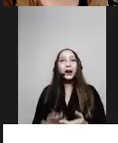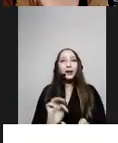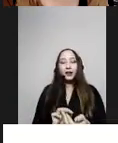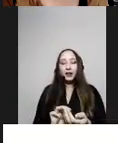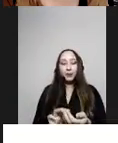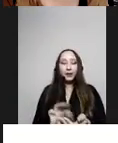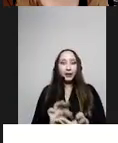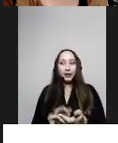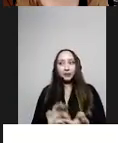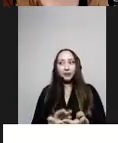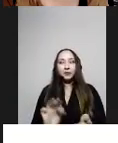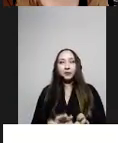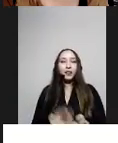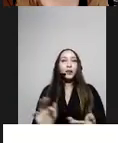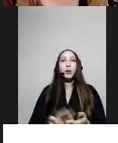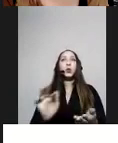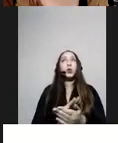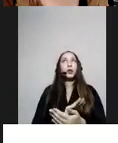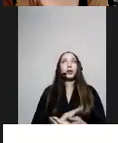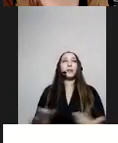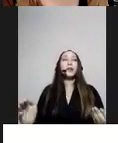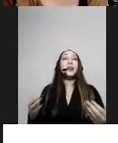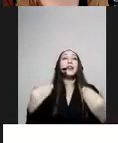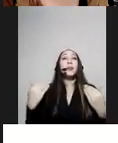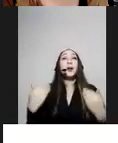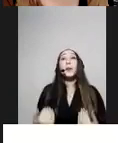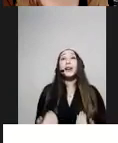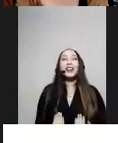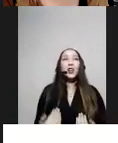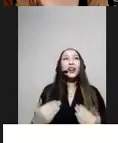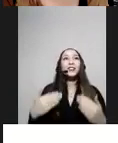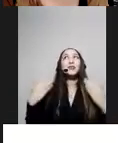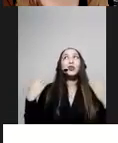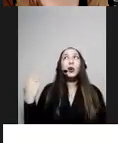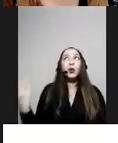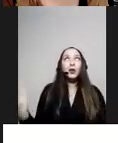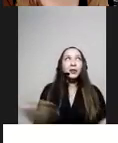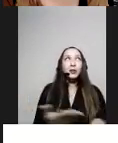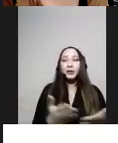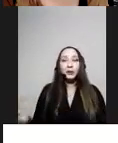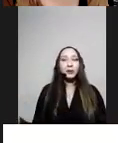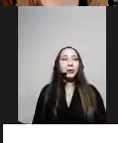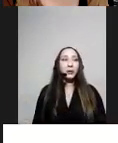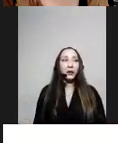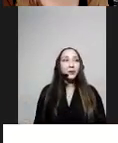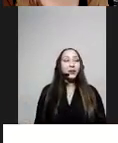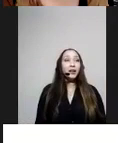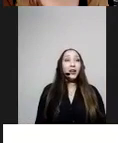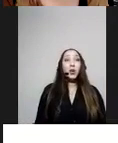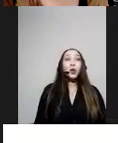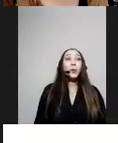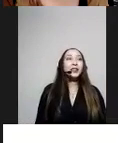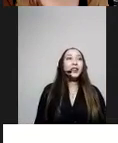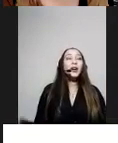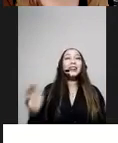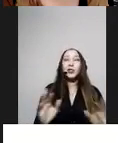celular y practicar 10 minutos y ya. Podemos practicarlos en todo nuestro día. ¿Y cómo